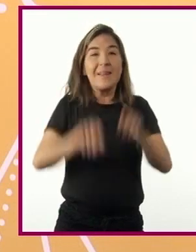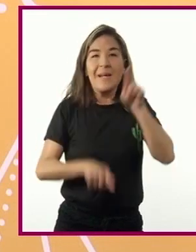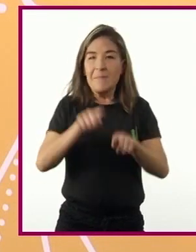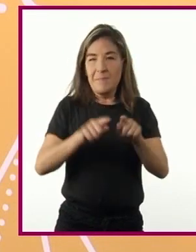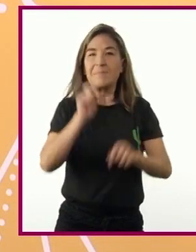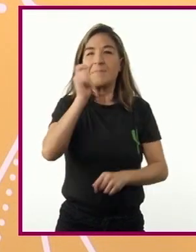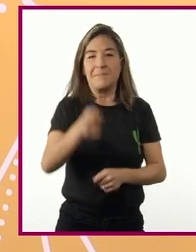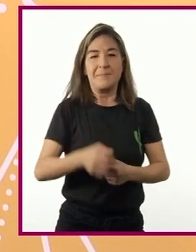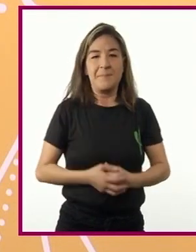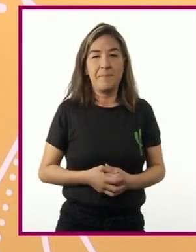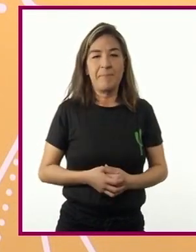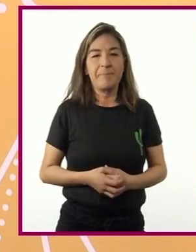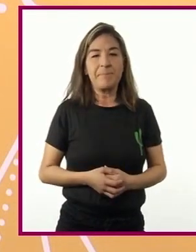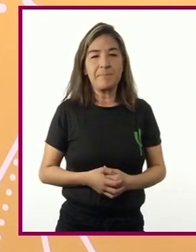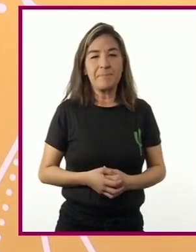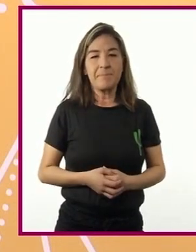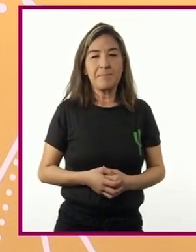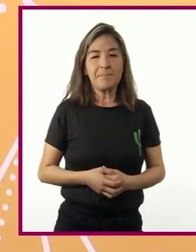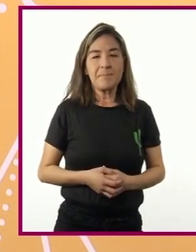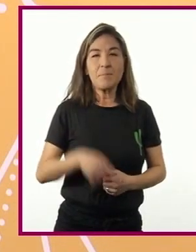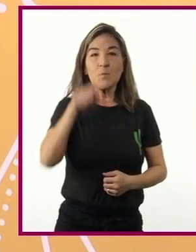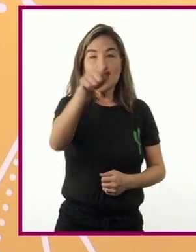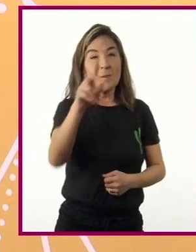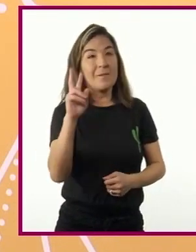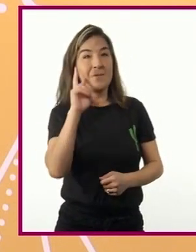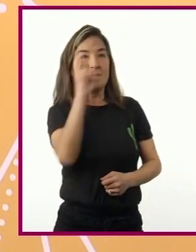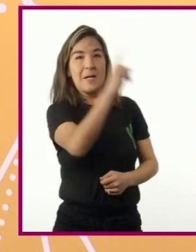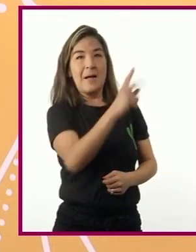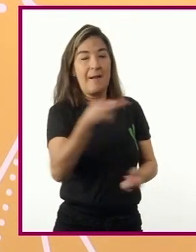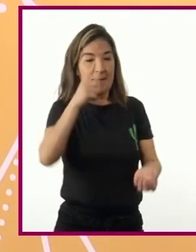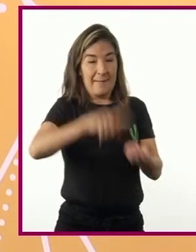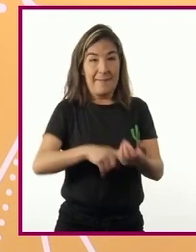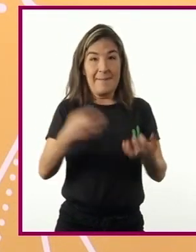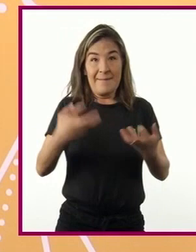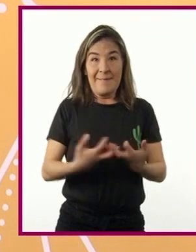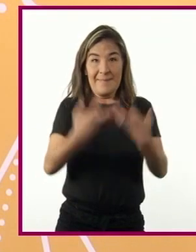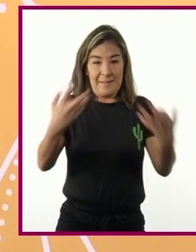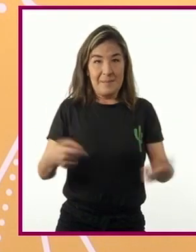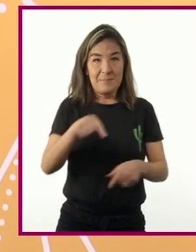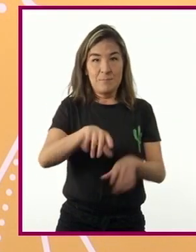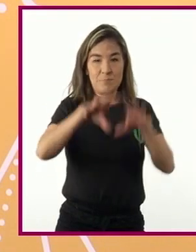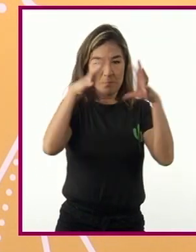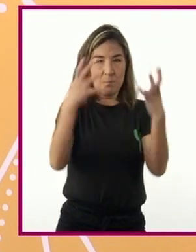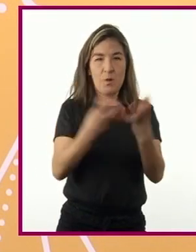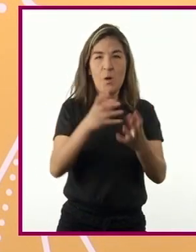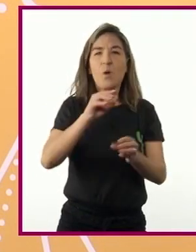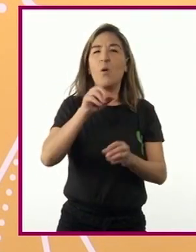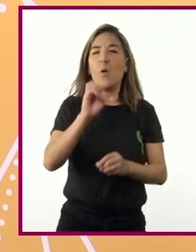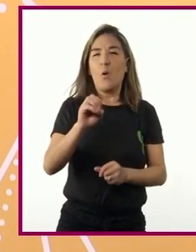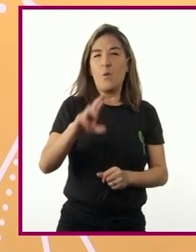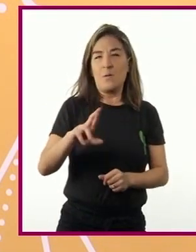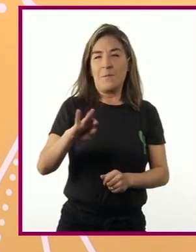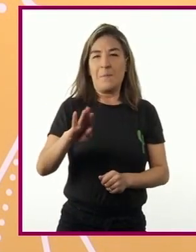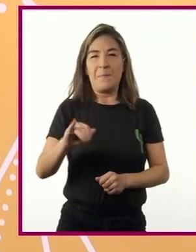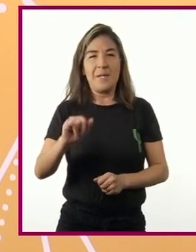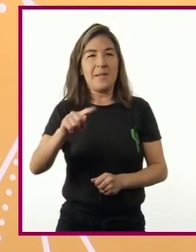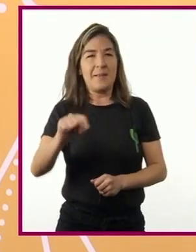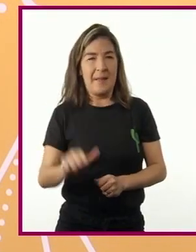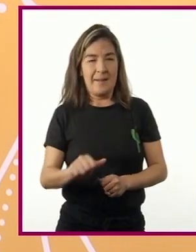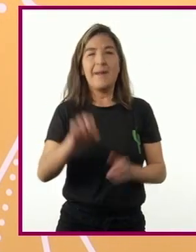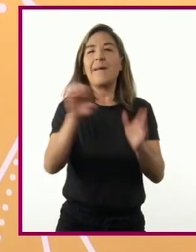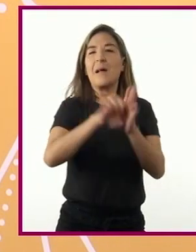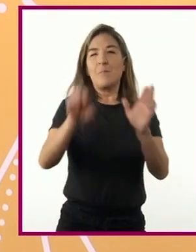de si la ves cuando la Tierra está en un punto de su órbita, por ejemplo, en